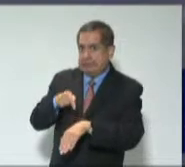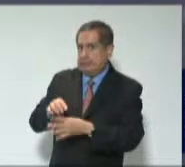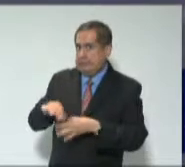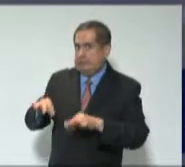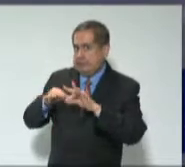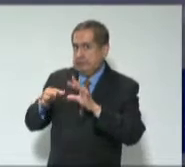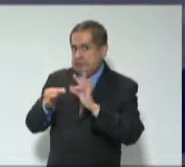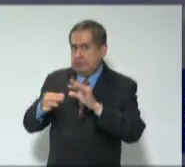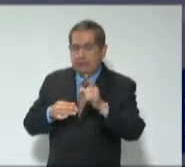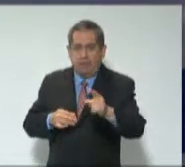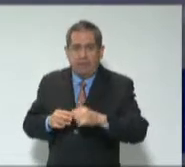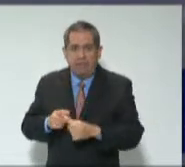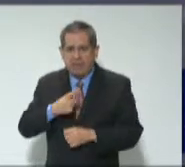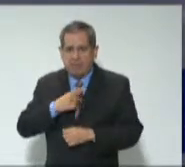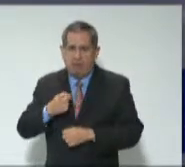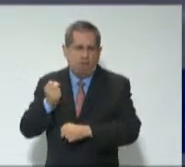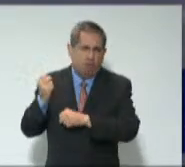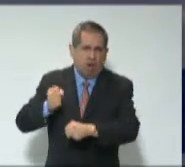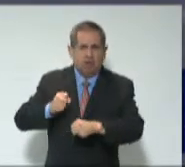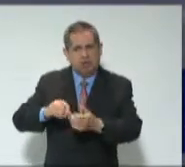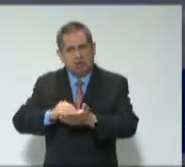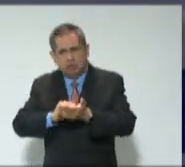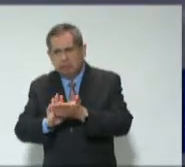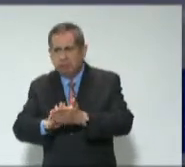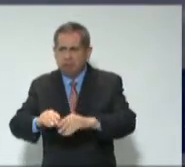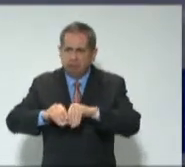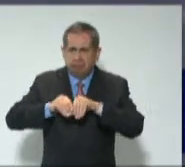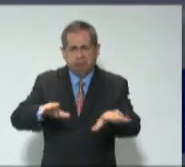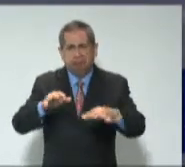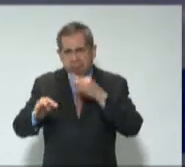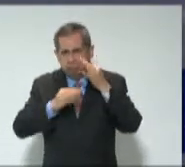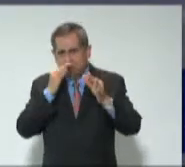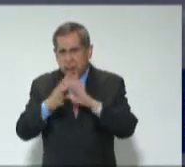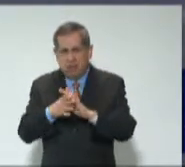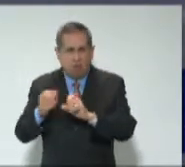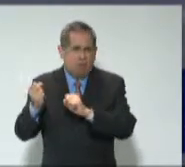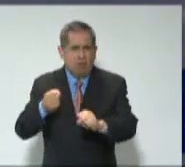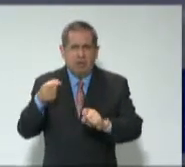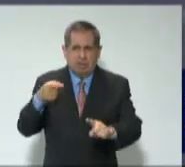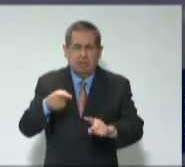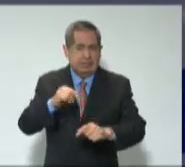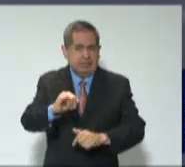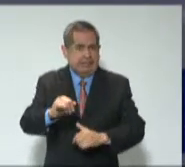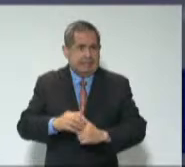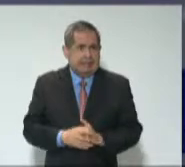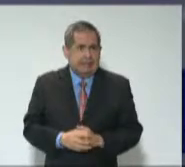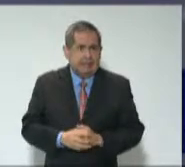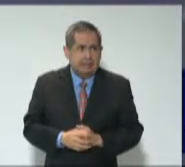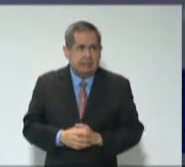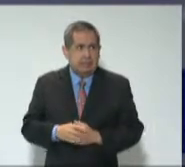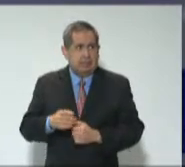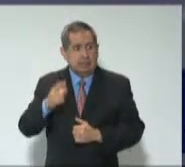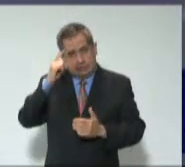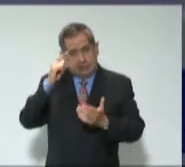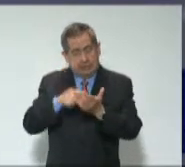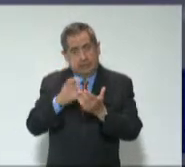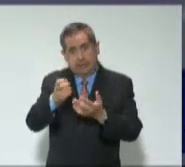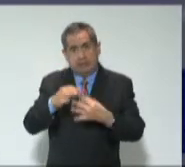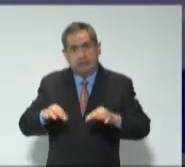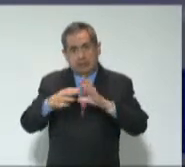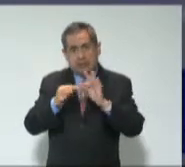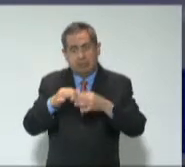ser de peso tienen que ser contundentes creemos en